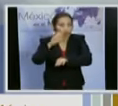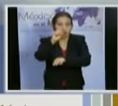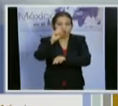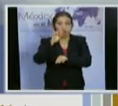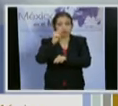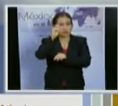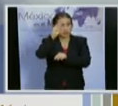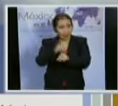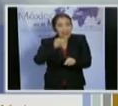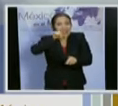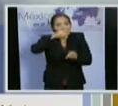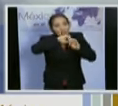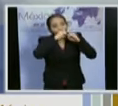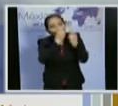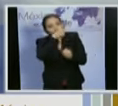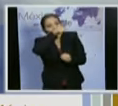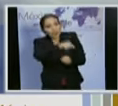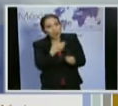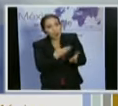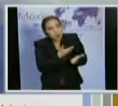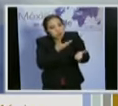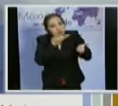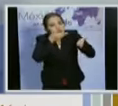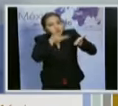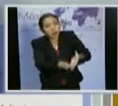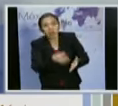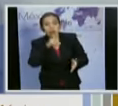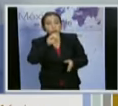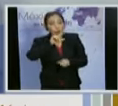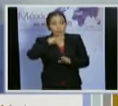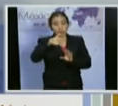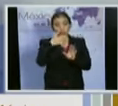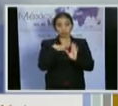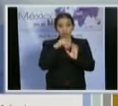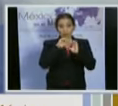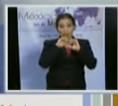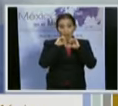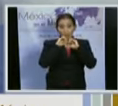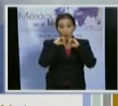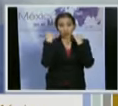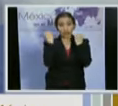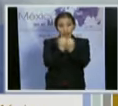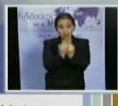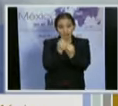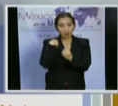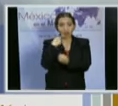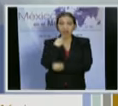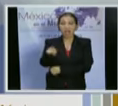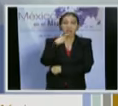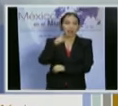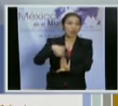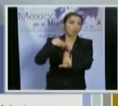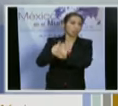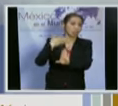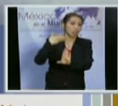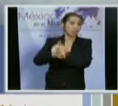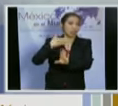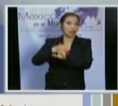por encima de todo, es una organización propositiva, no es una organización instalada en la queja ni instalada